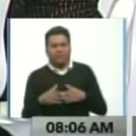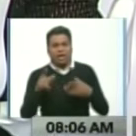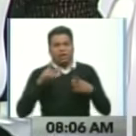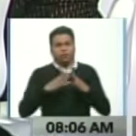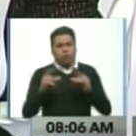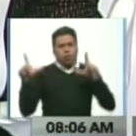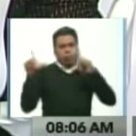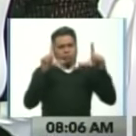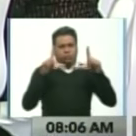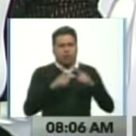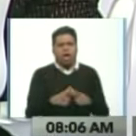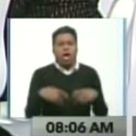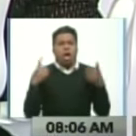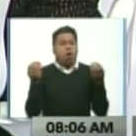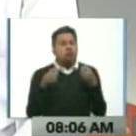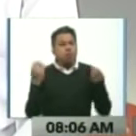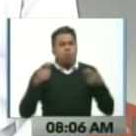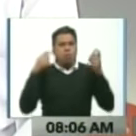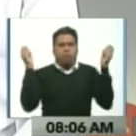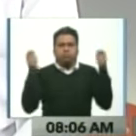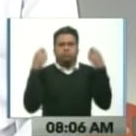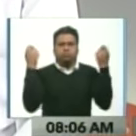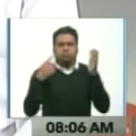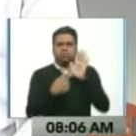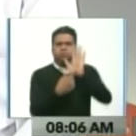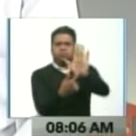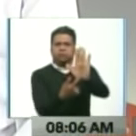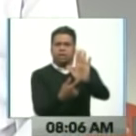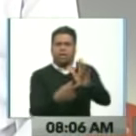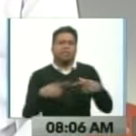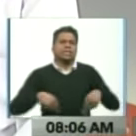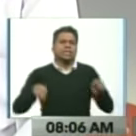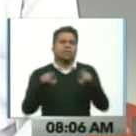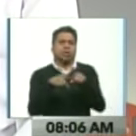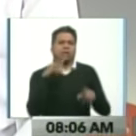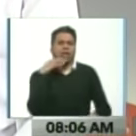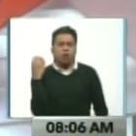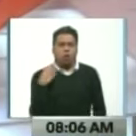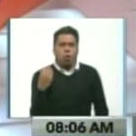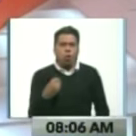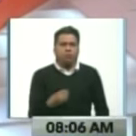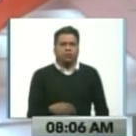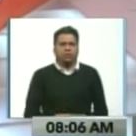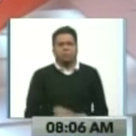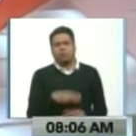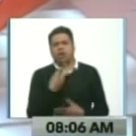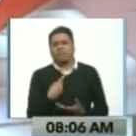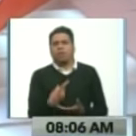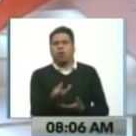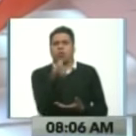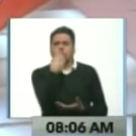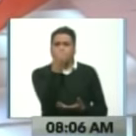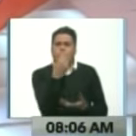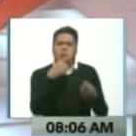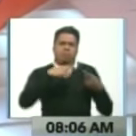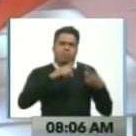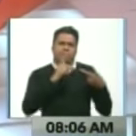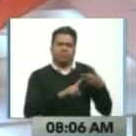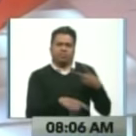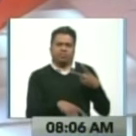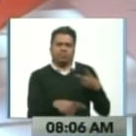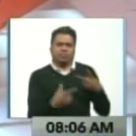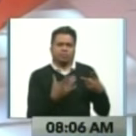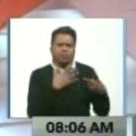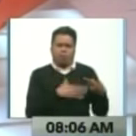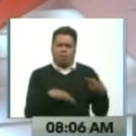llegue a todo? ¿Cómo se publicita esto para que, así como el joven descarga juegos famosos de comer golosinas o de comer cualquier otra cosa que no